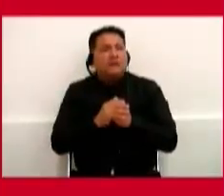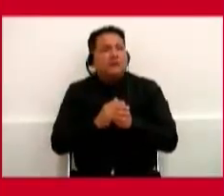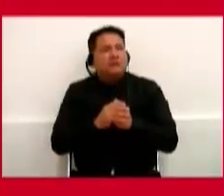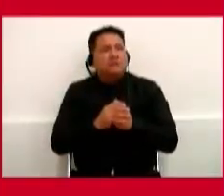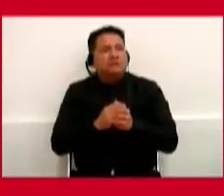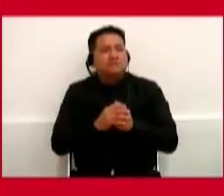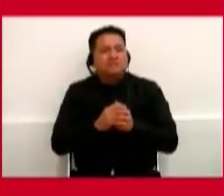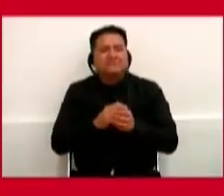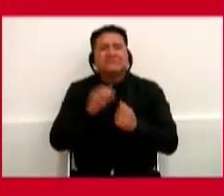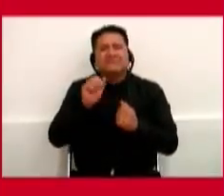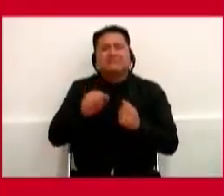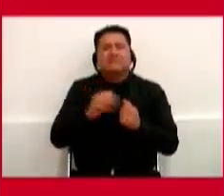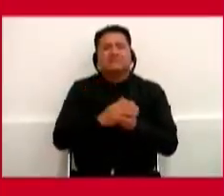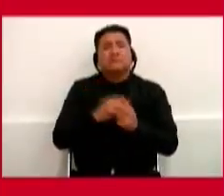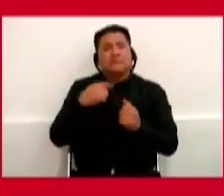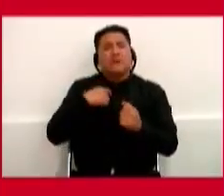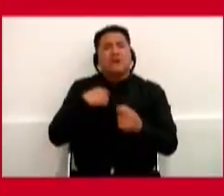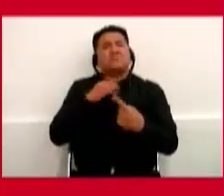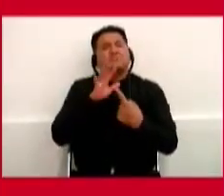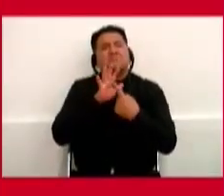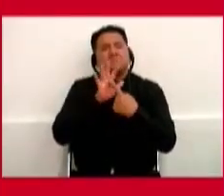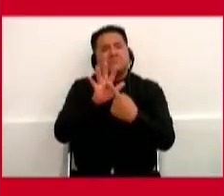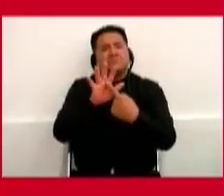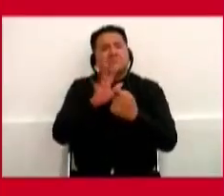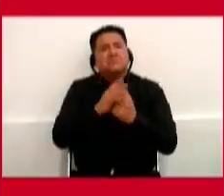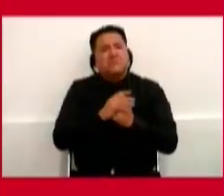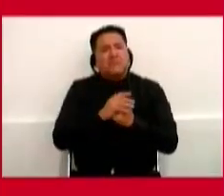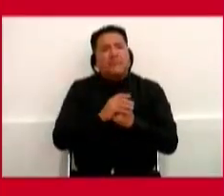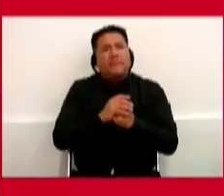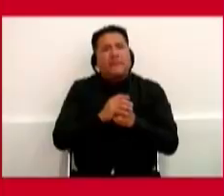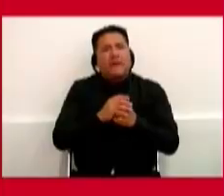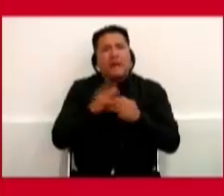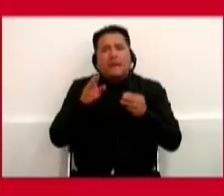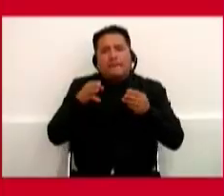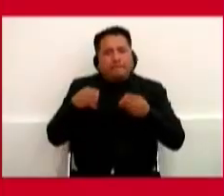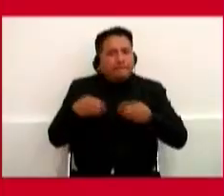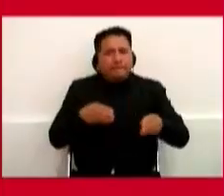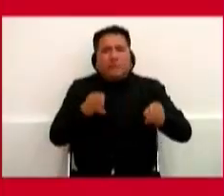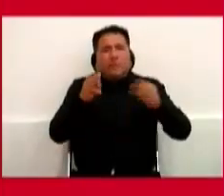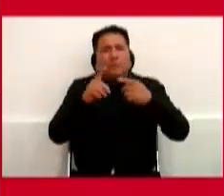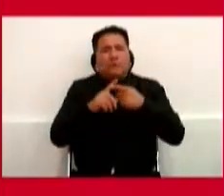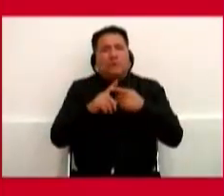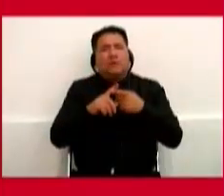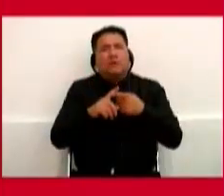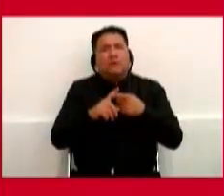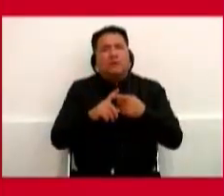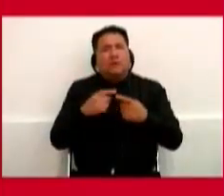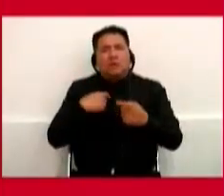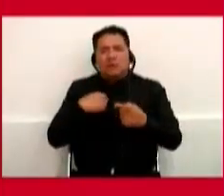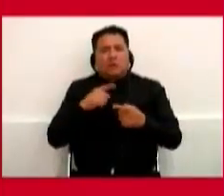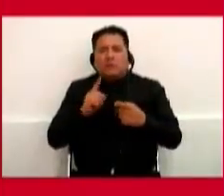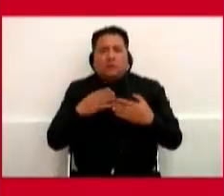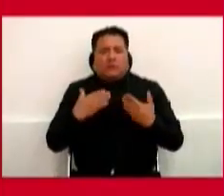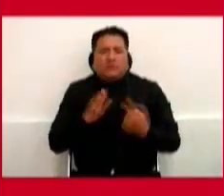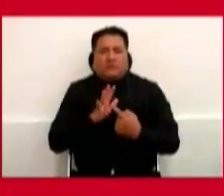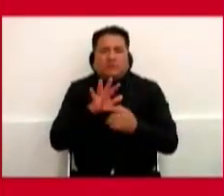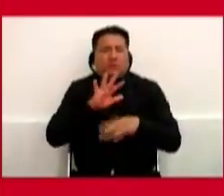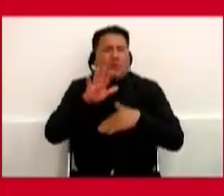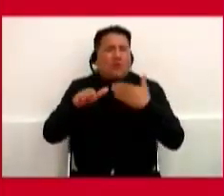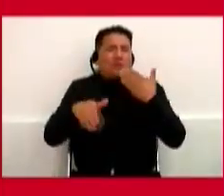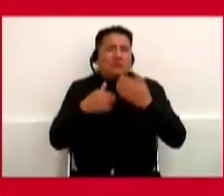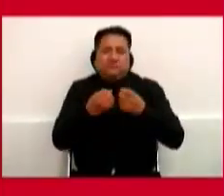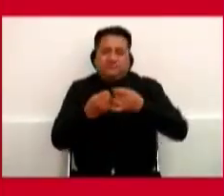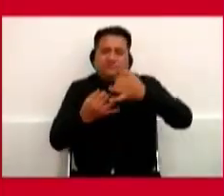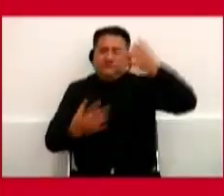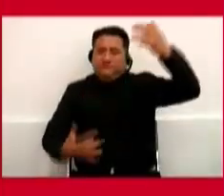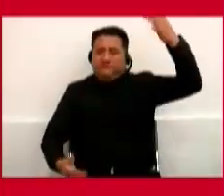Sí, lo que se ha presentado, la metodología, bueno, no les puede mostrar todas las preguntas y respuestas porque son